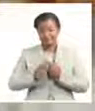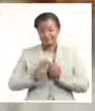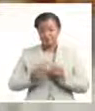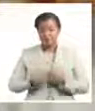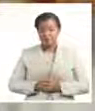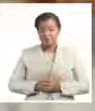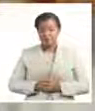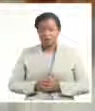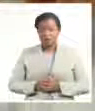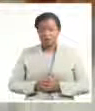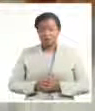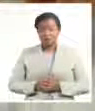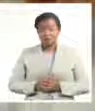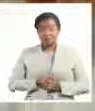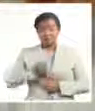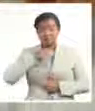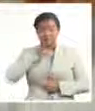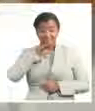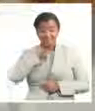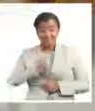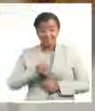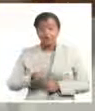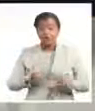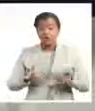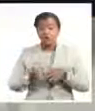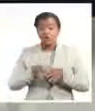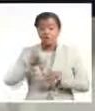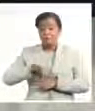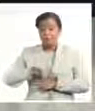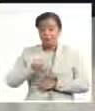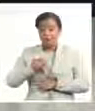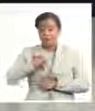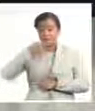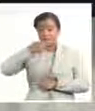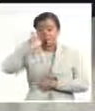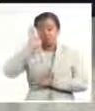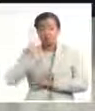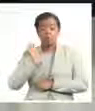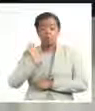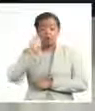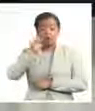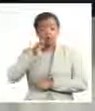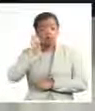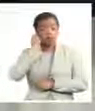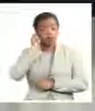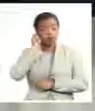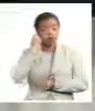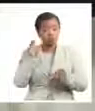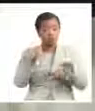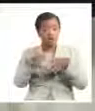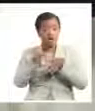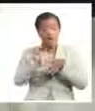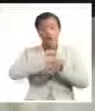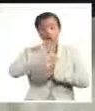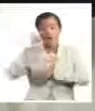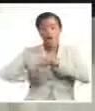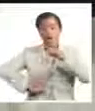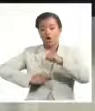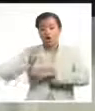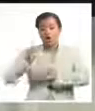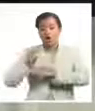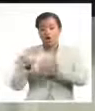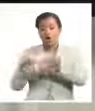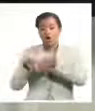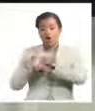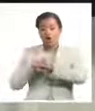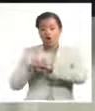y ya les decía el equipo de baloncesto de nuestro país en el sector femenino acaba de vencer a Jamaica en el Torneo del Caribe